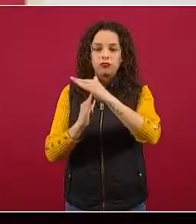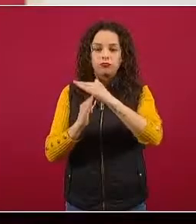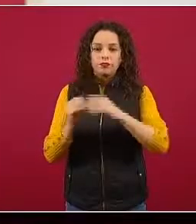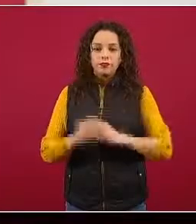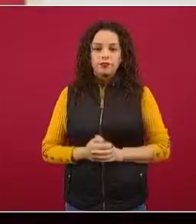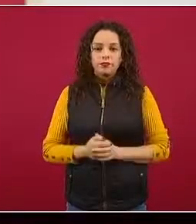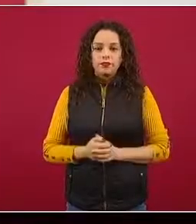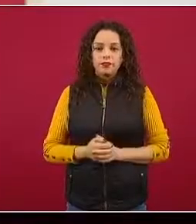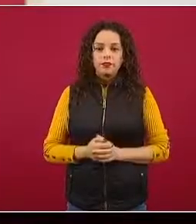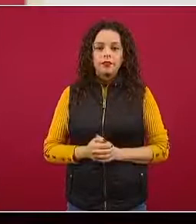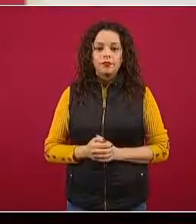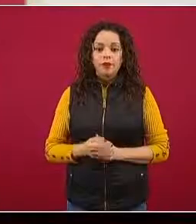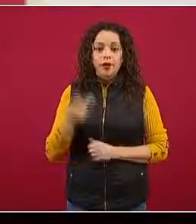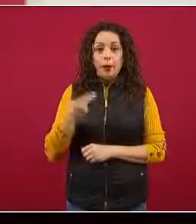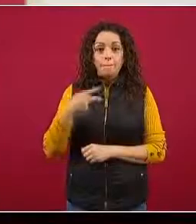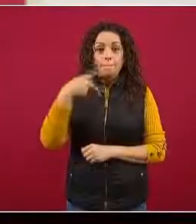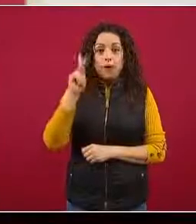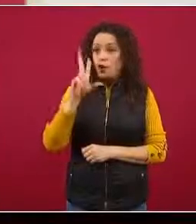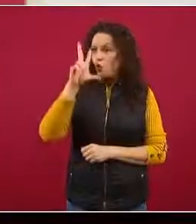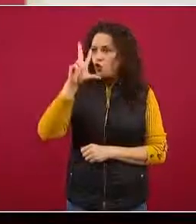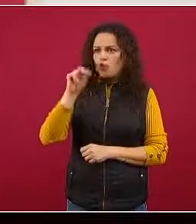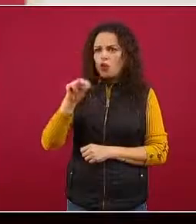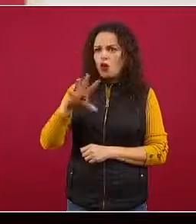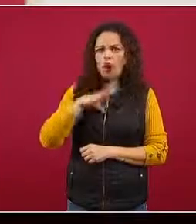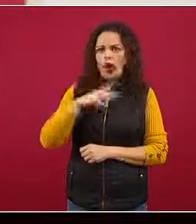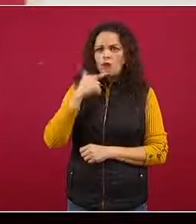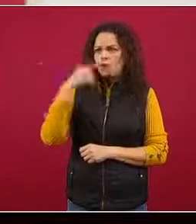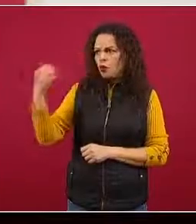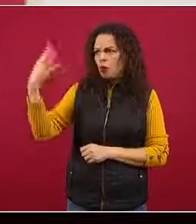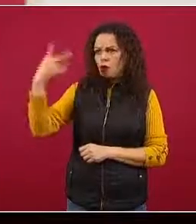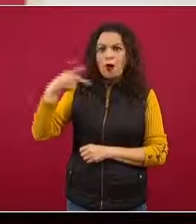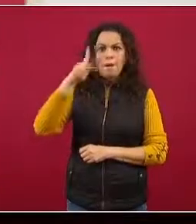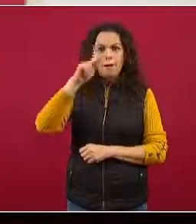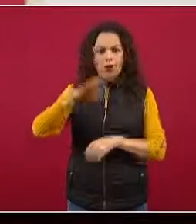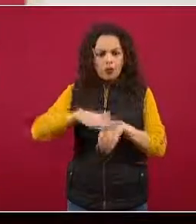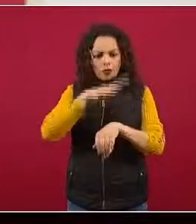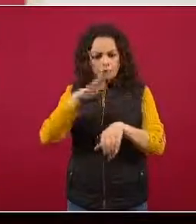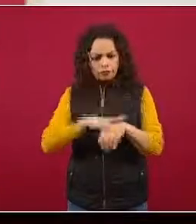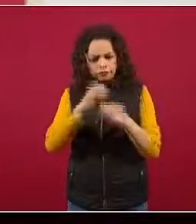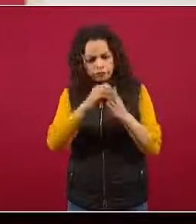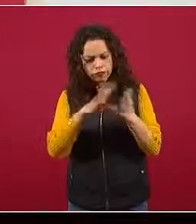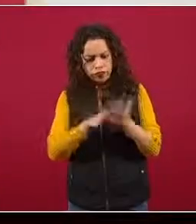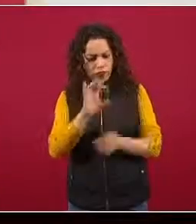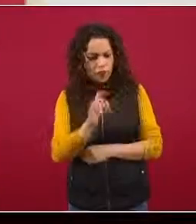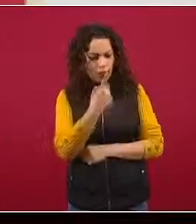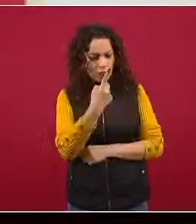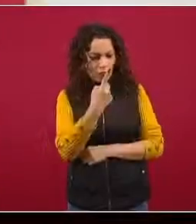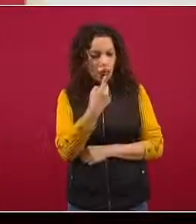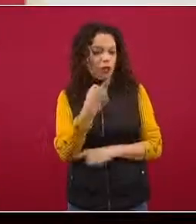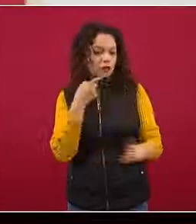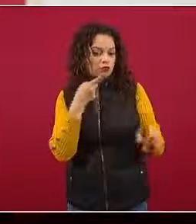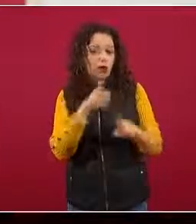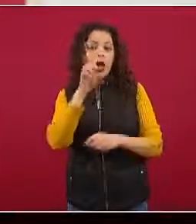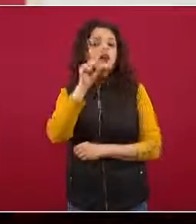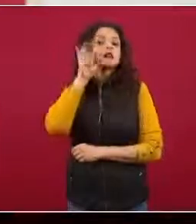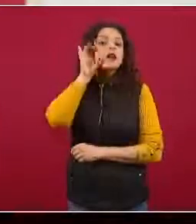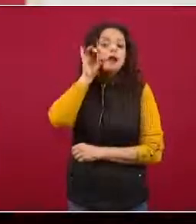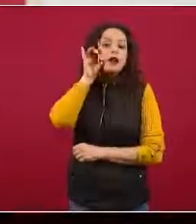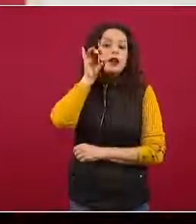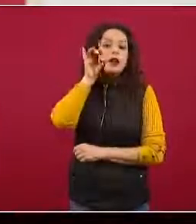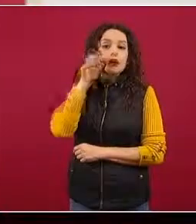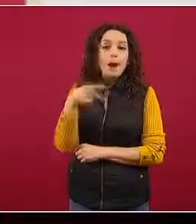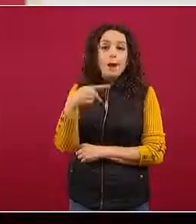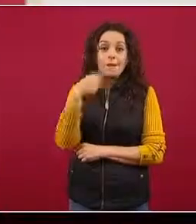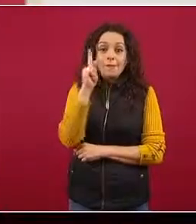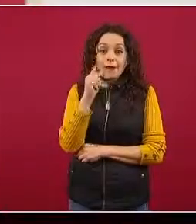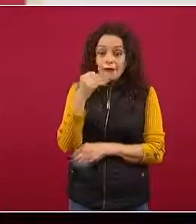rojo y la calificación que tiene es 31, pues 31 es naranja, pero está a